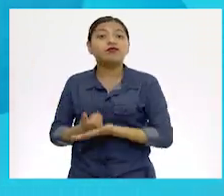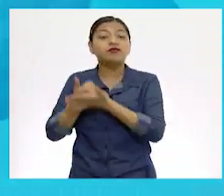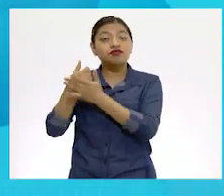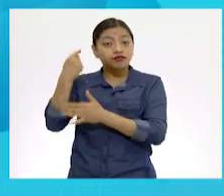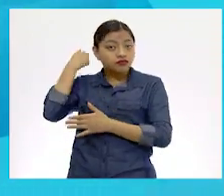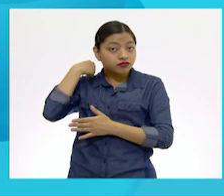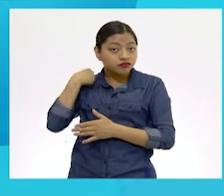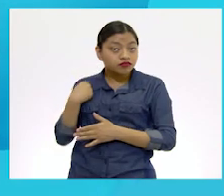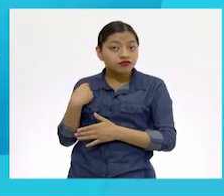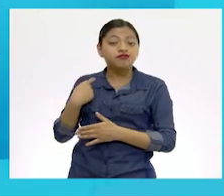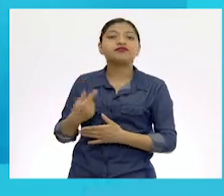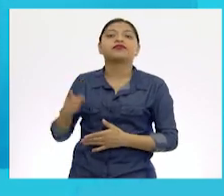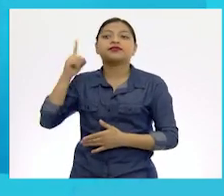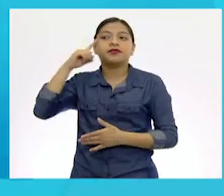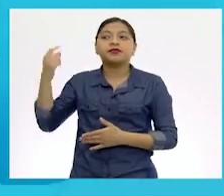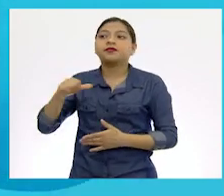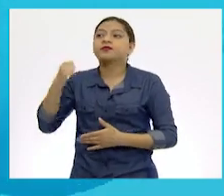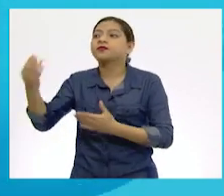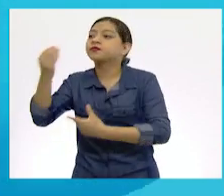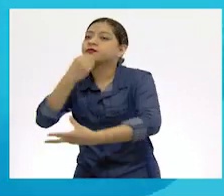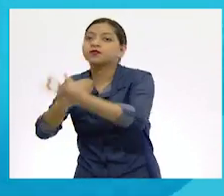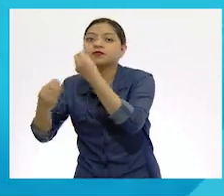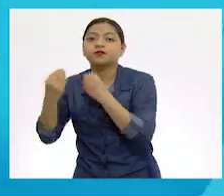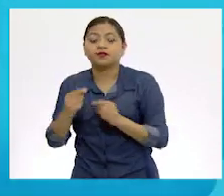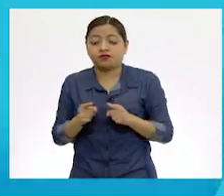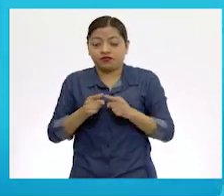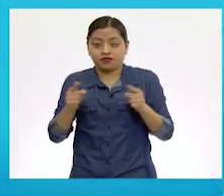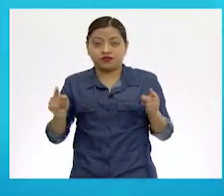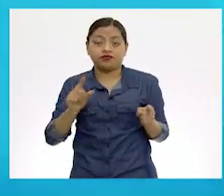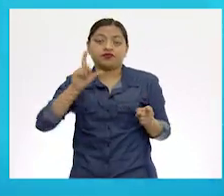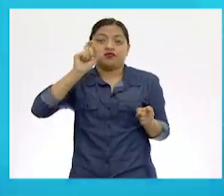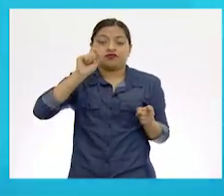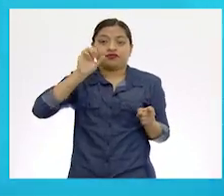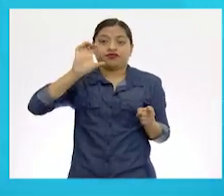sus presas y llega a alcanzar los 20 centímetros de